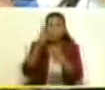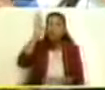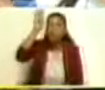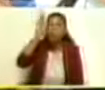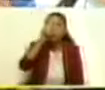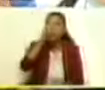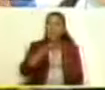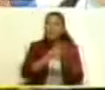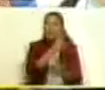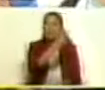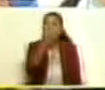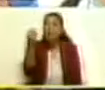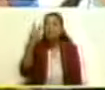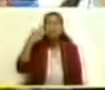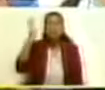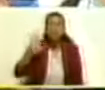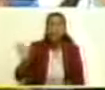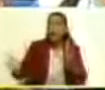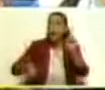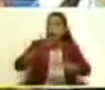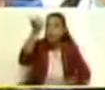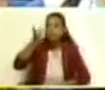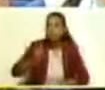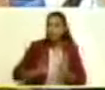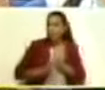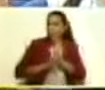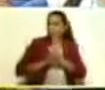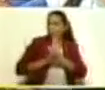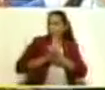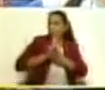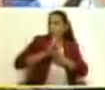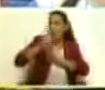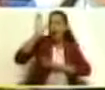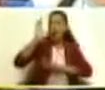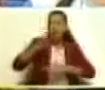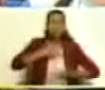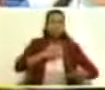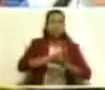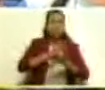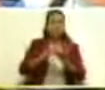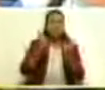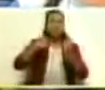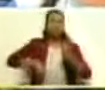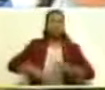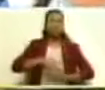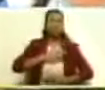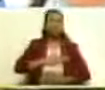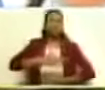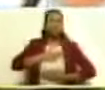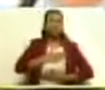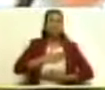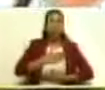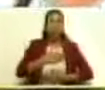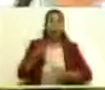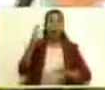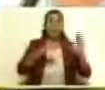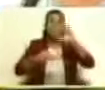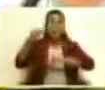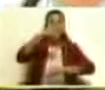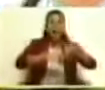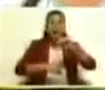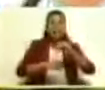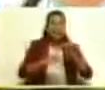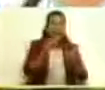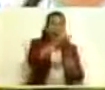futuro que definitivamente alcance el crecimiento y la estabilidad económica, con avances en todas